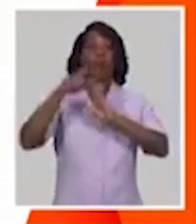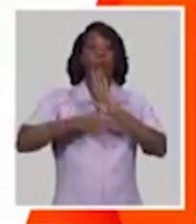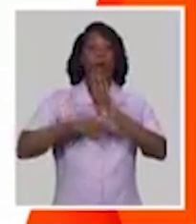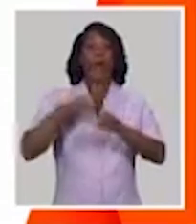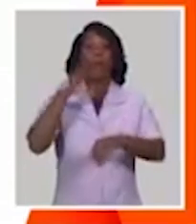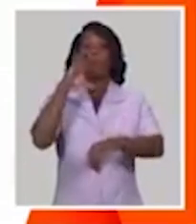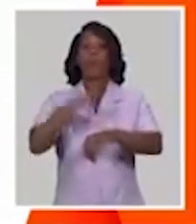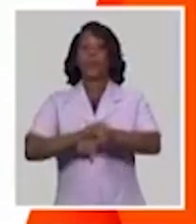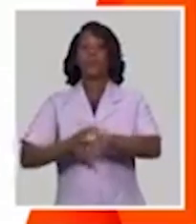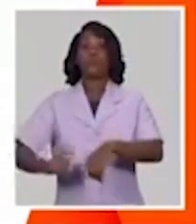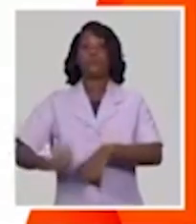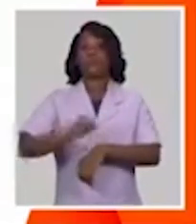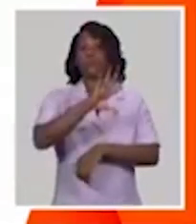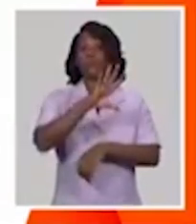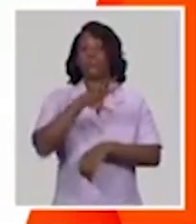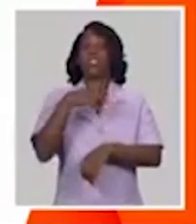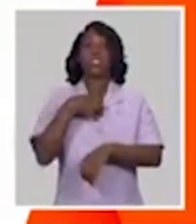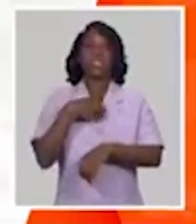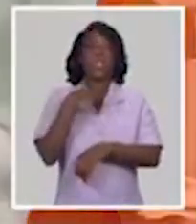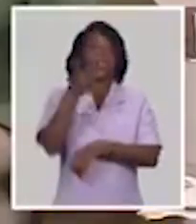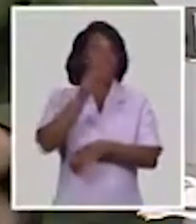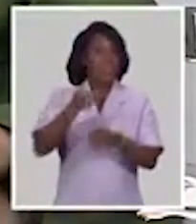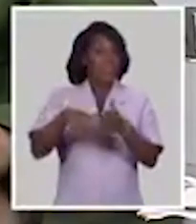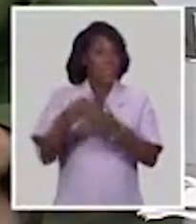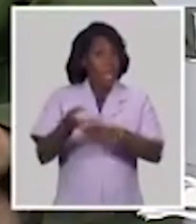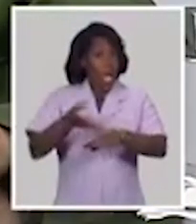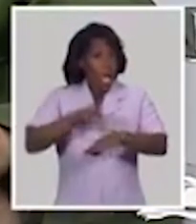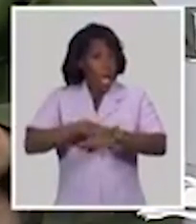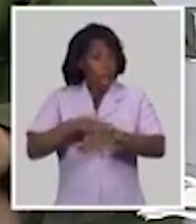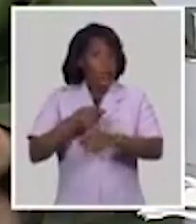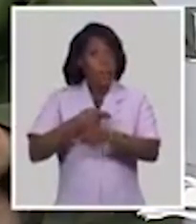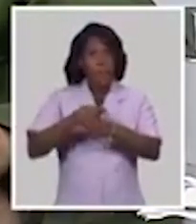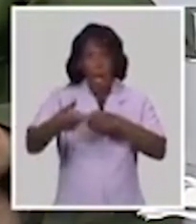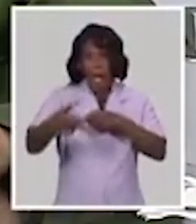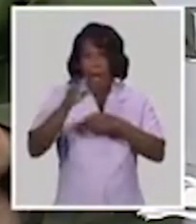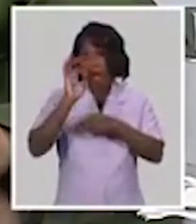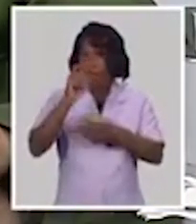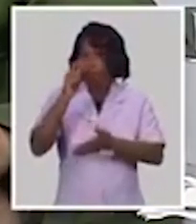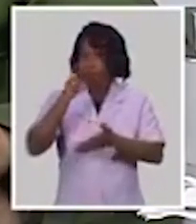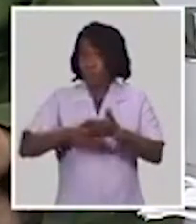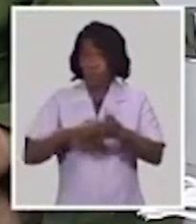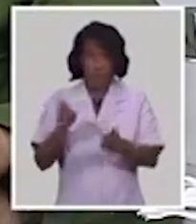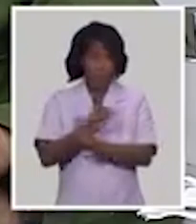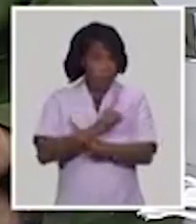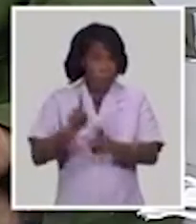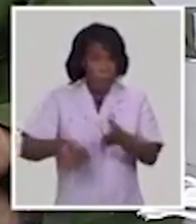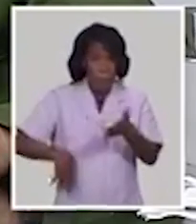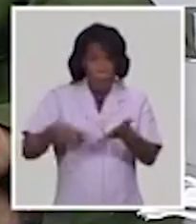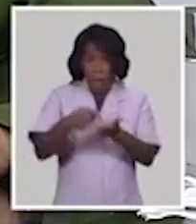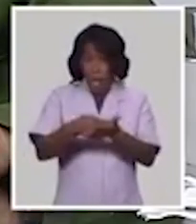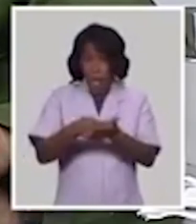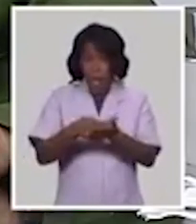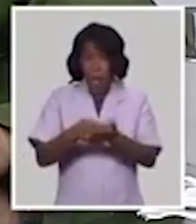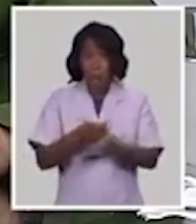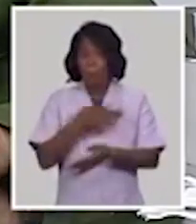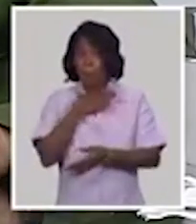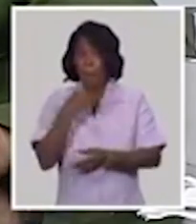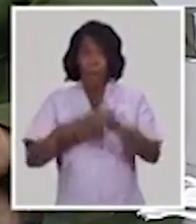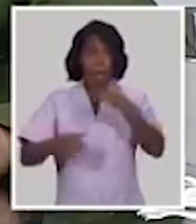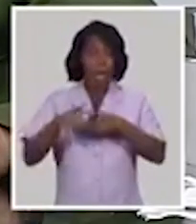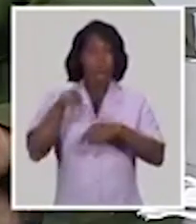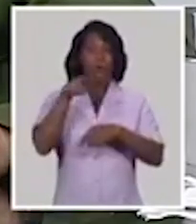penal. Tiene 10 días para pagar la multa. Si no lo paga a los 10 días, se te duplica la multa y si no lo paga a los 30